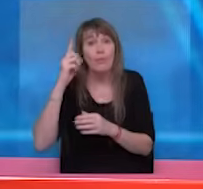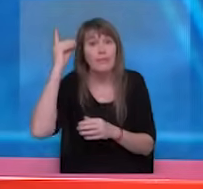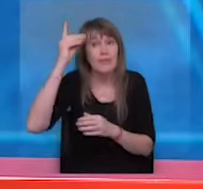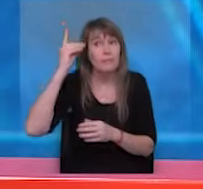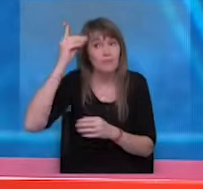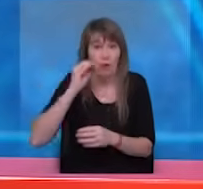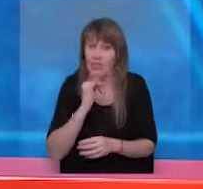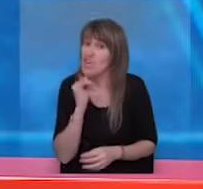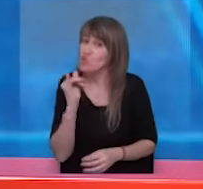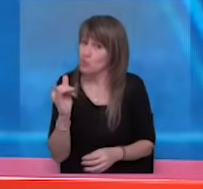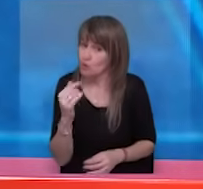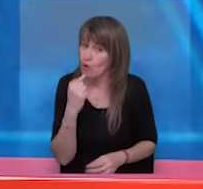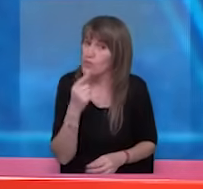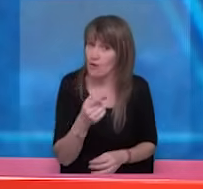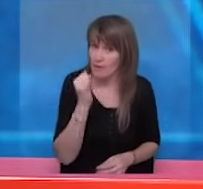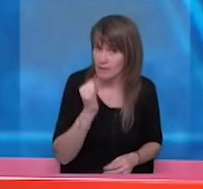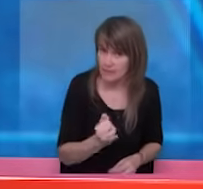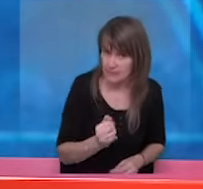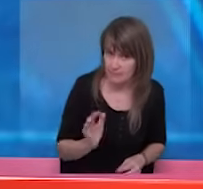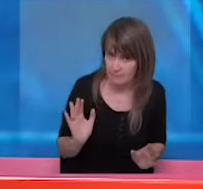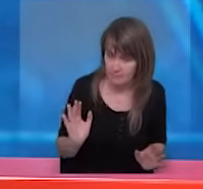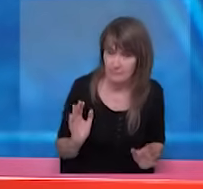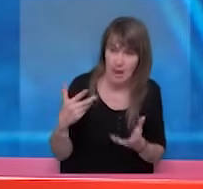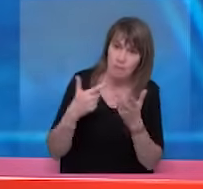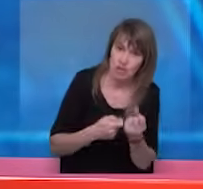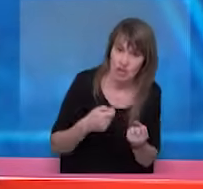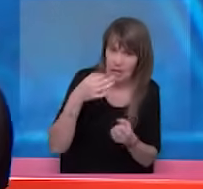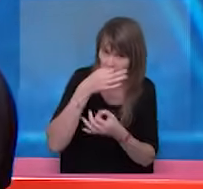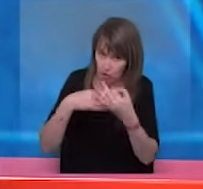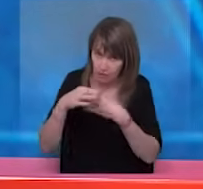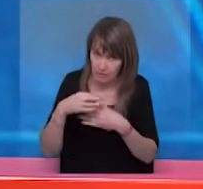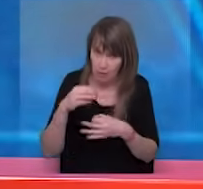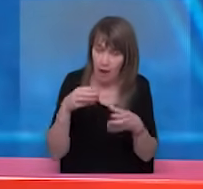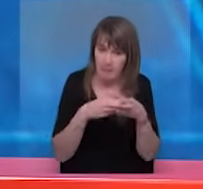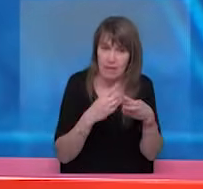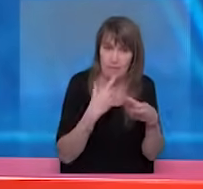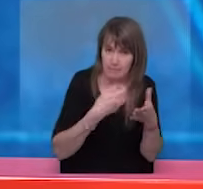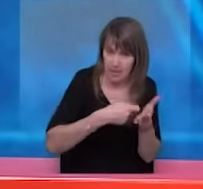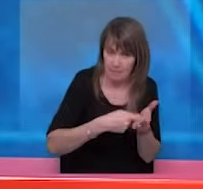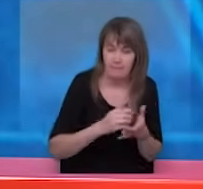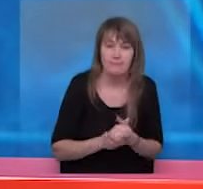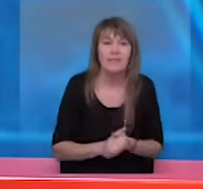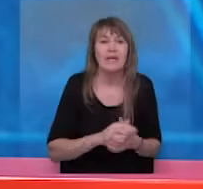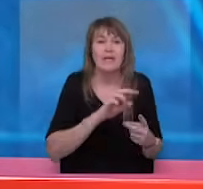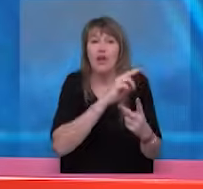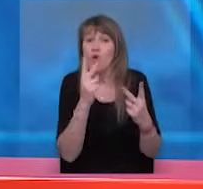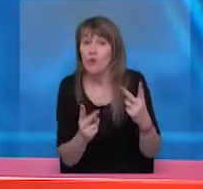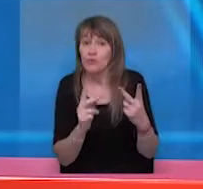tenemos como no saberlo primer elemento segundo elemento se votó se se